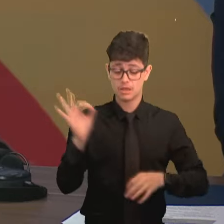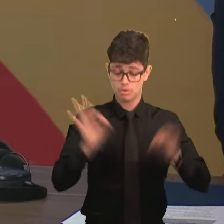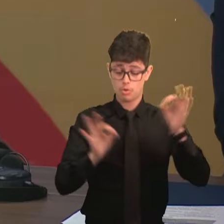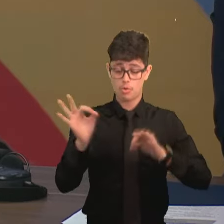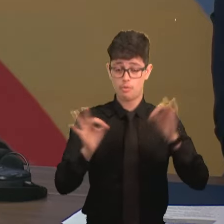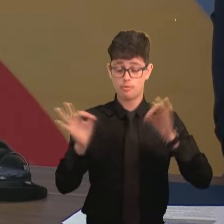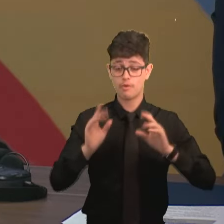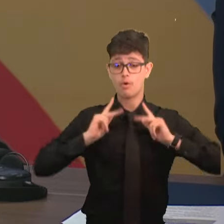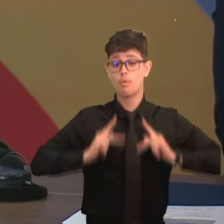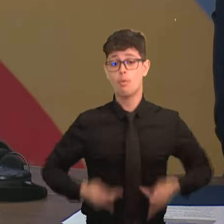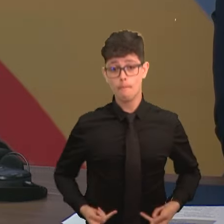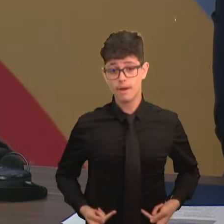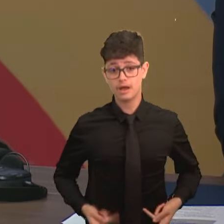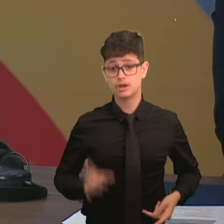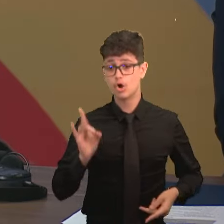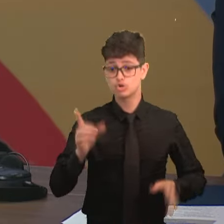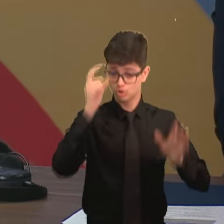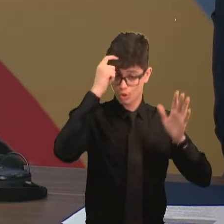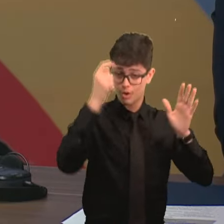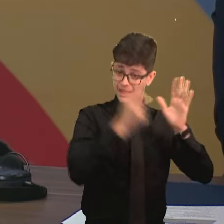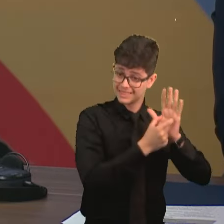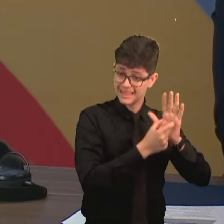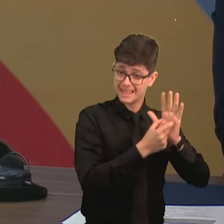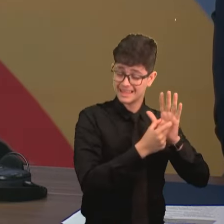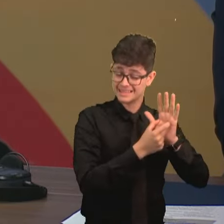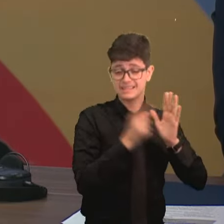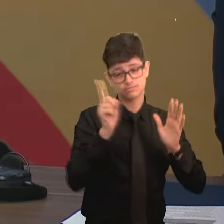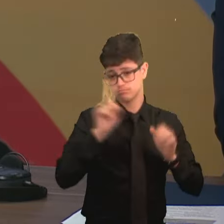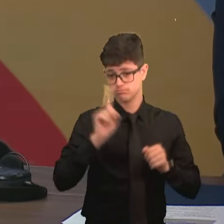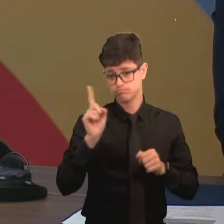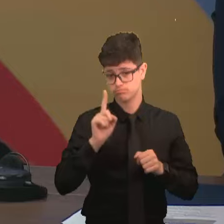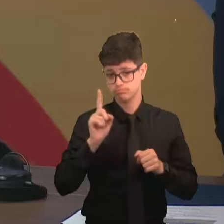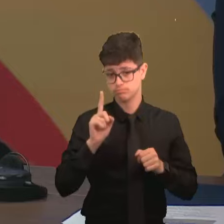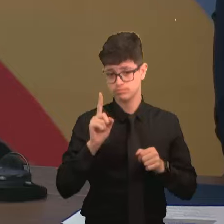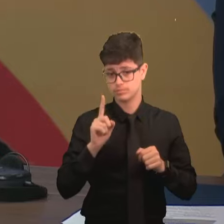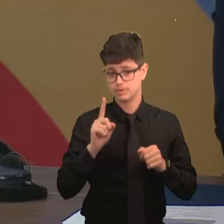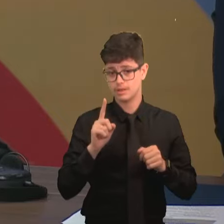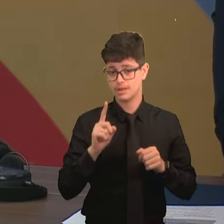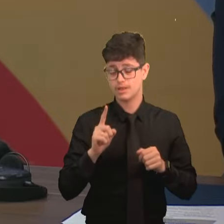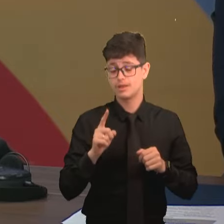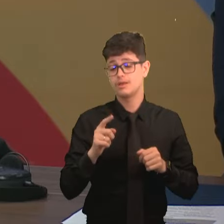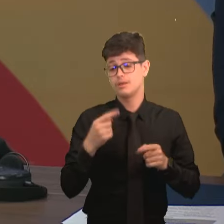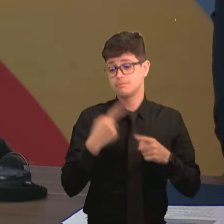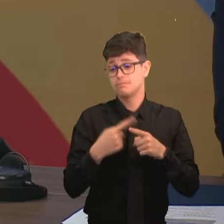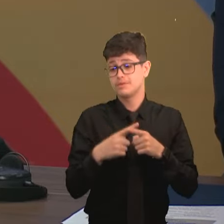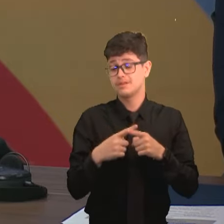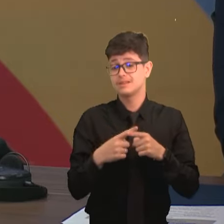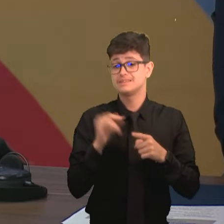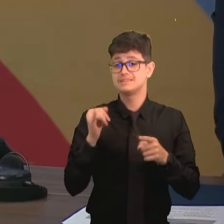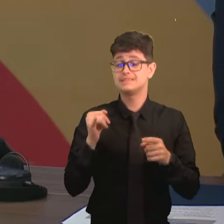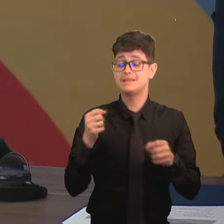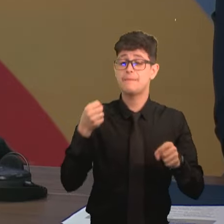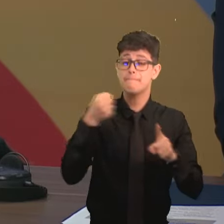evaluación humana muy detallada, especial cuando estamos hablando de impactos sobre derechos fundamentales.